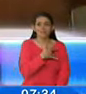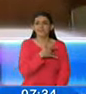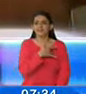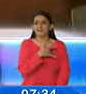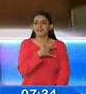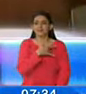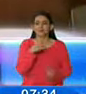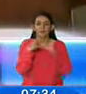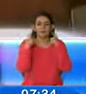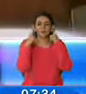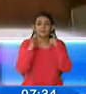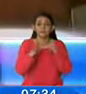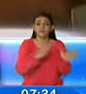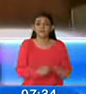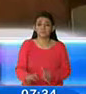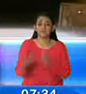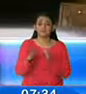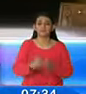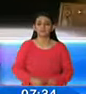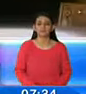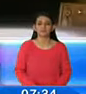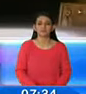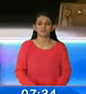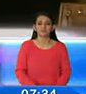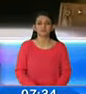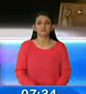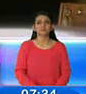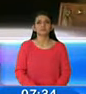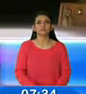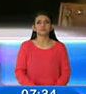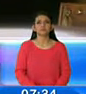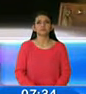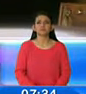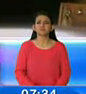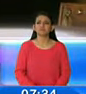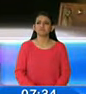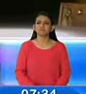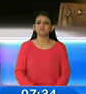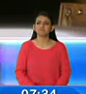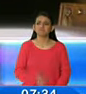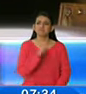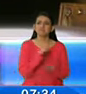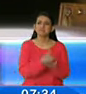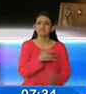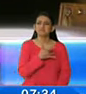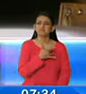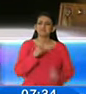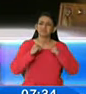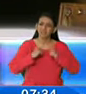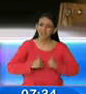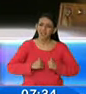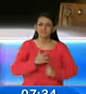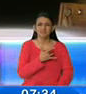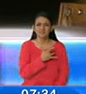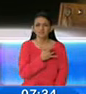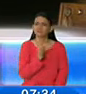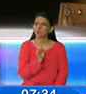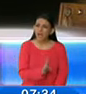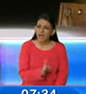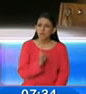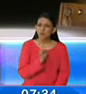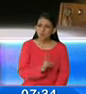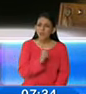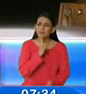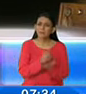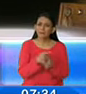descubrió cuál sería su tratamiento. Entonces el humor calmó y produjo un efecto analgésico en